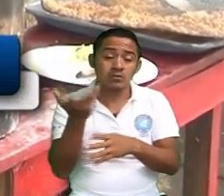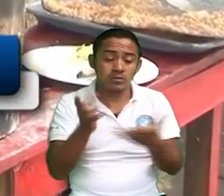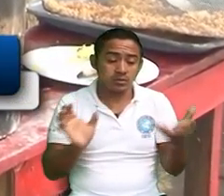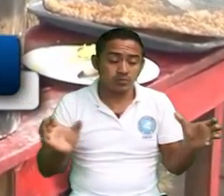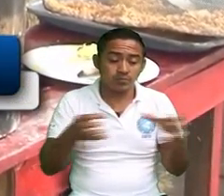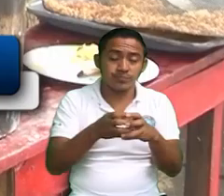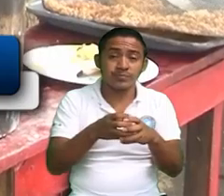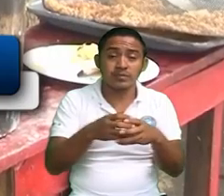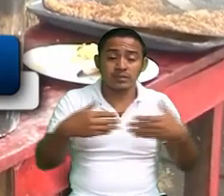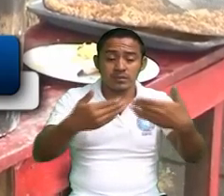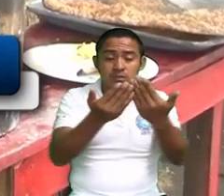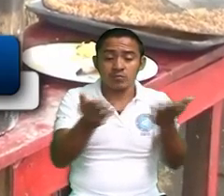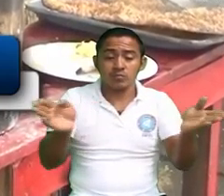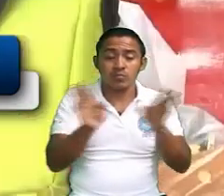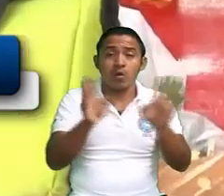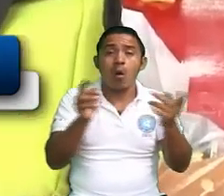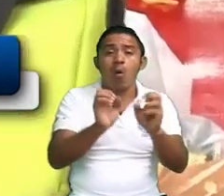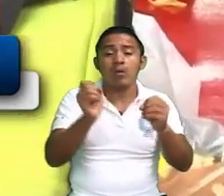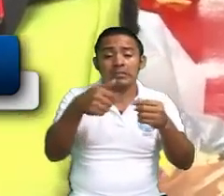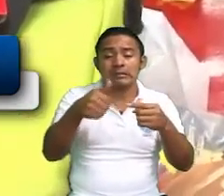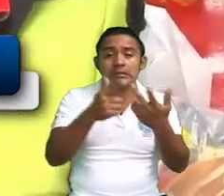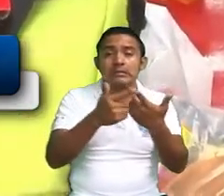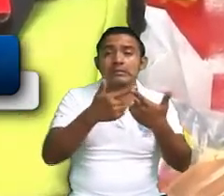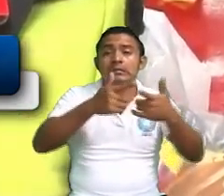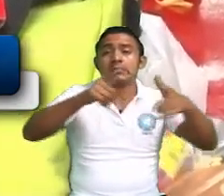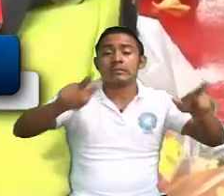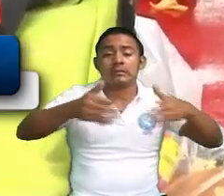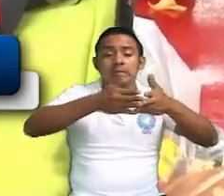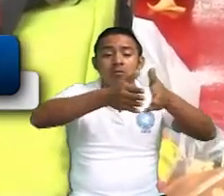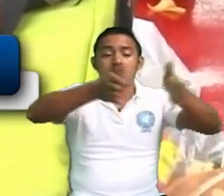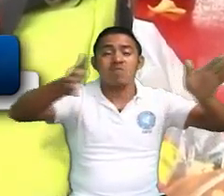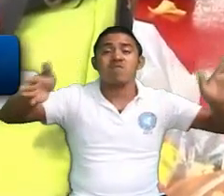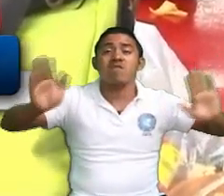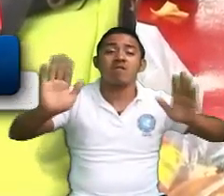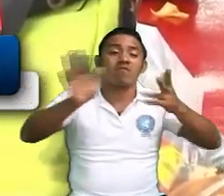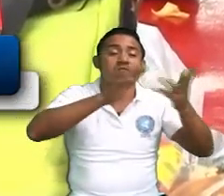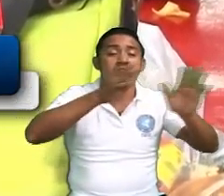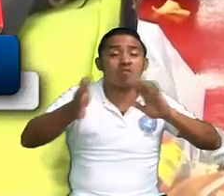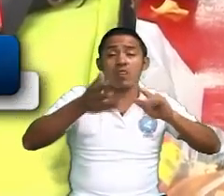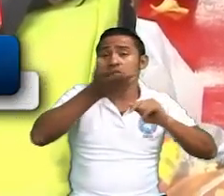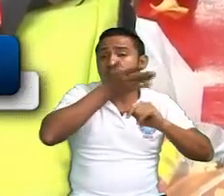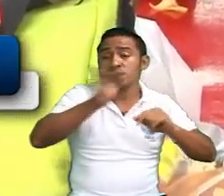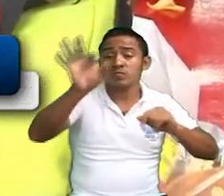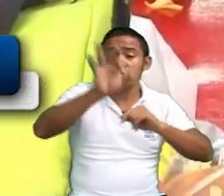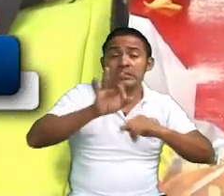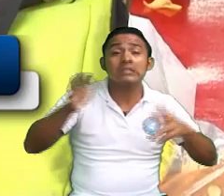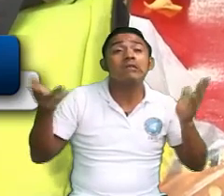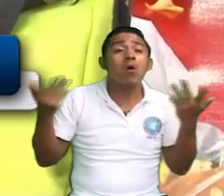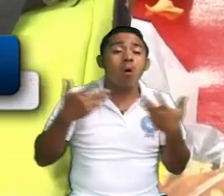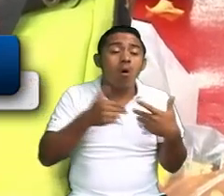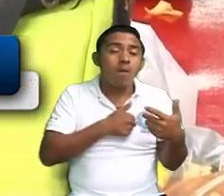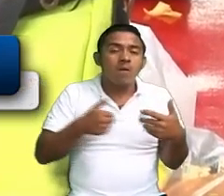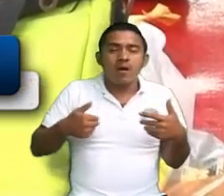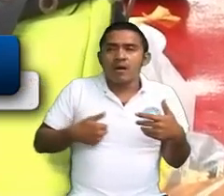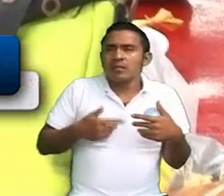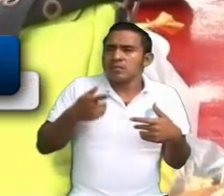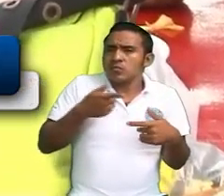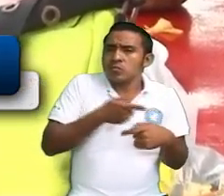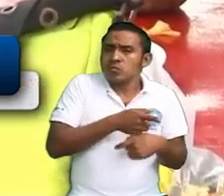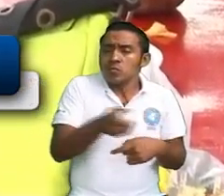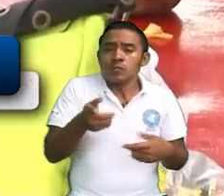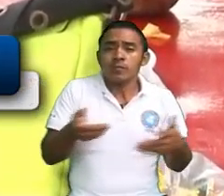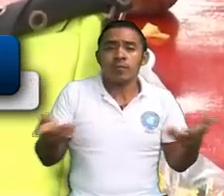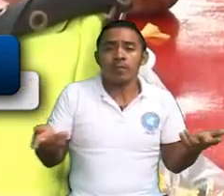cerradas, pero en un lugar donde es más abierto que otra, ¿qué medidas pueden observar ustedes como personal del MINSA para